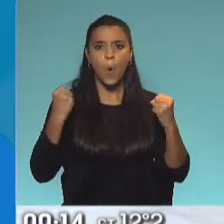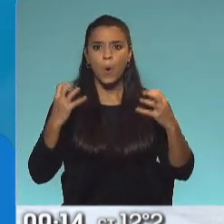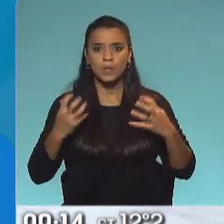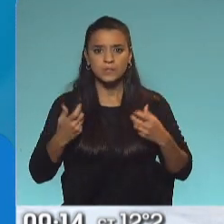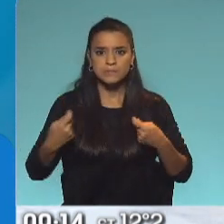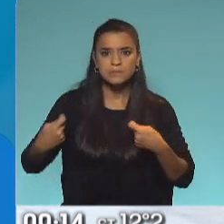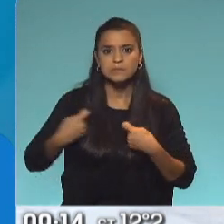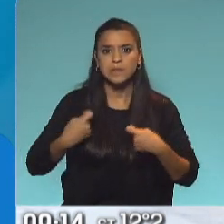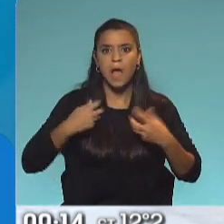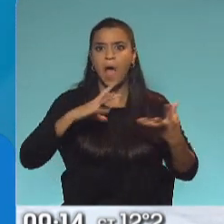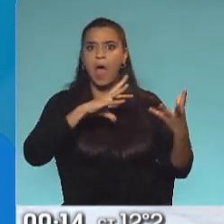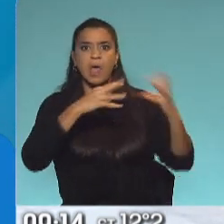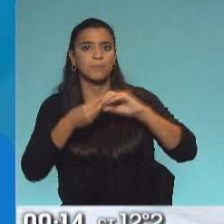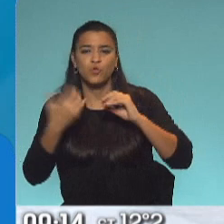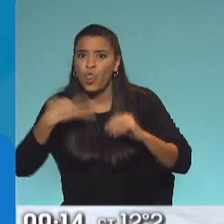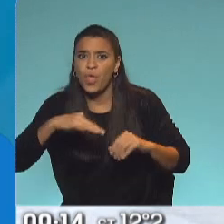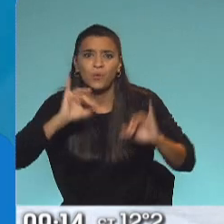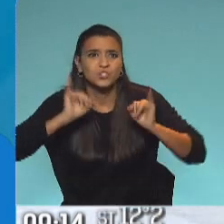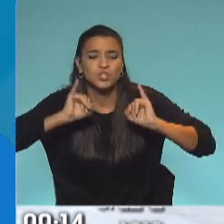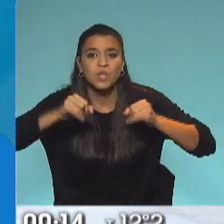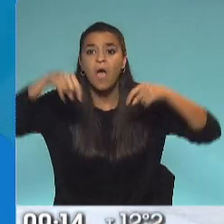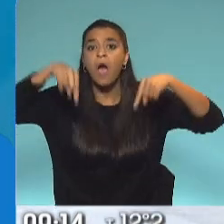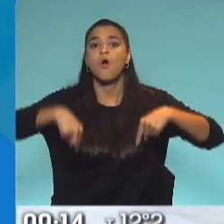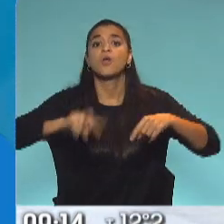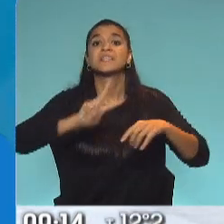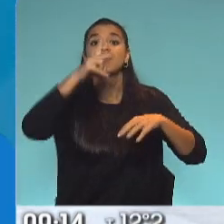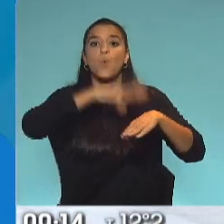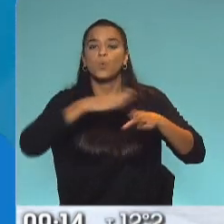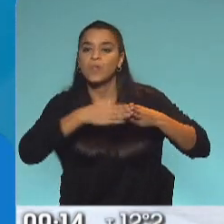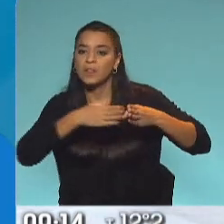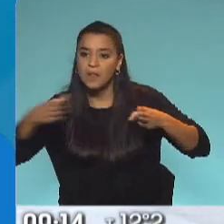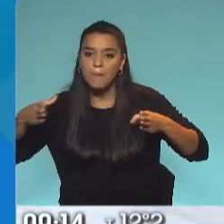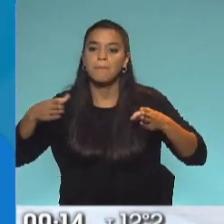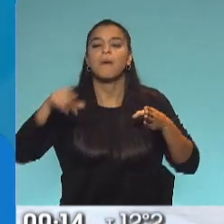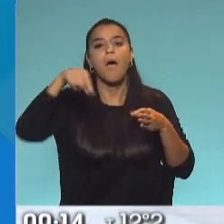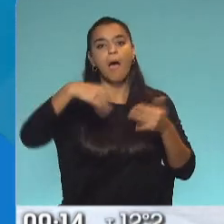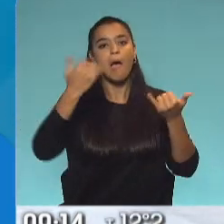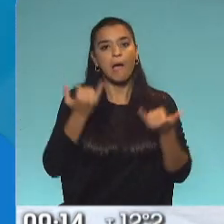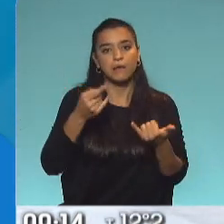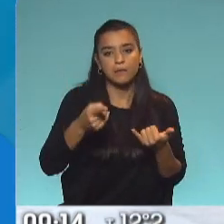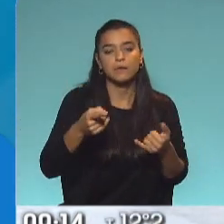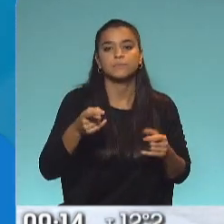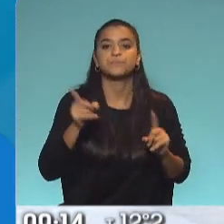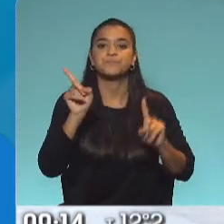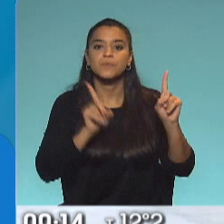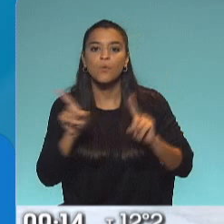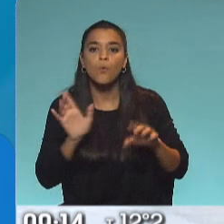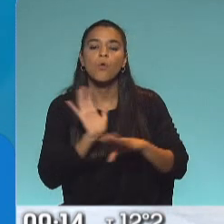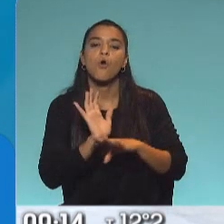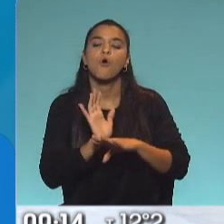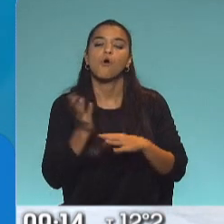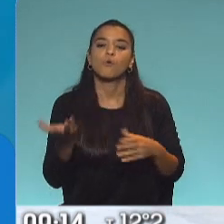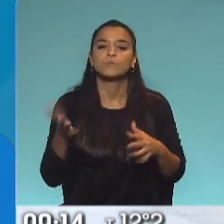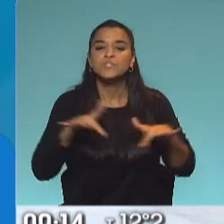exigencia de adaptarse a la situación y ahora hay una segunda etapa donde empiezan a aparecer algunos gestos como